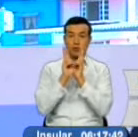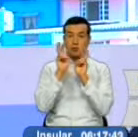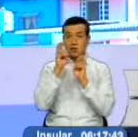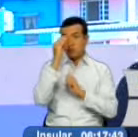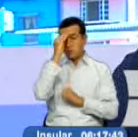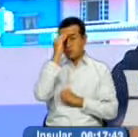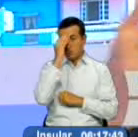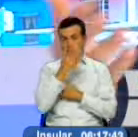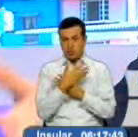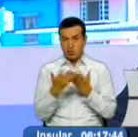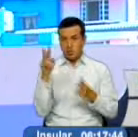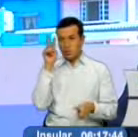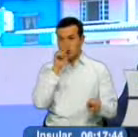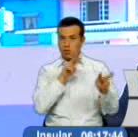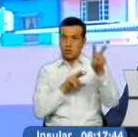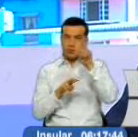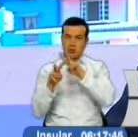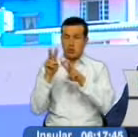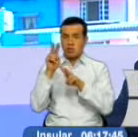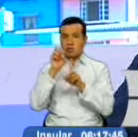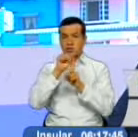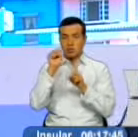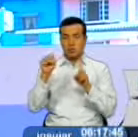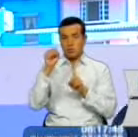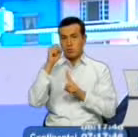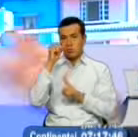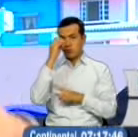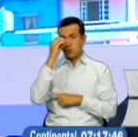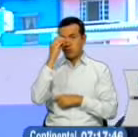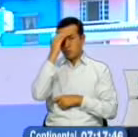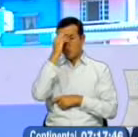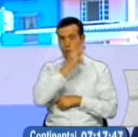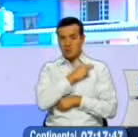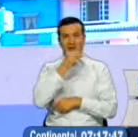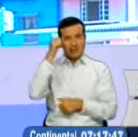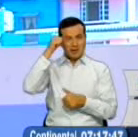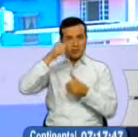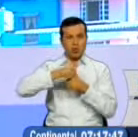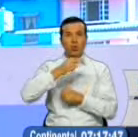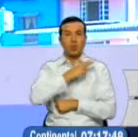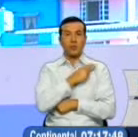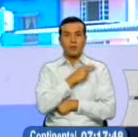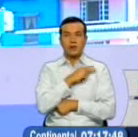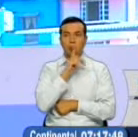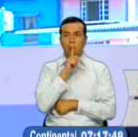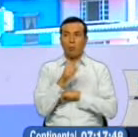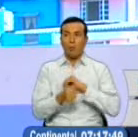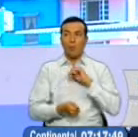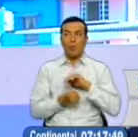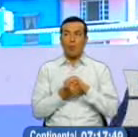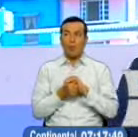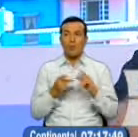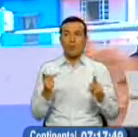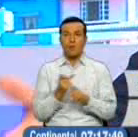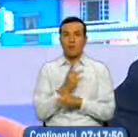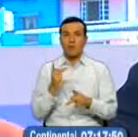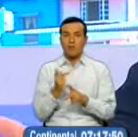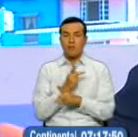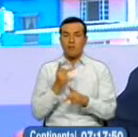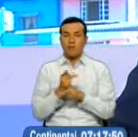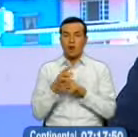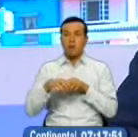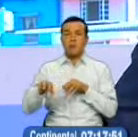educativa. Se evaluó al sistema de educación superior, recuerda que había las universidades de garaje que proliferaban en el país con sus